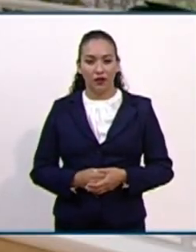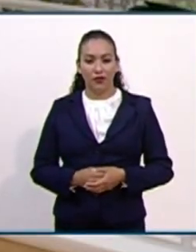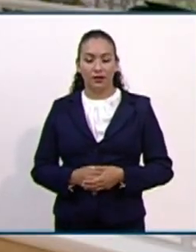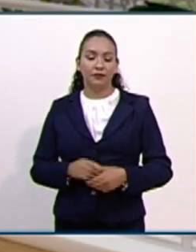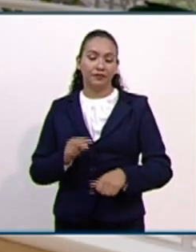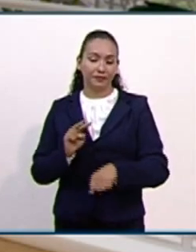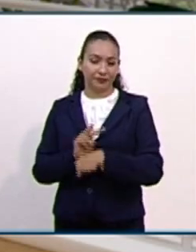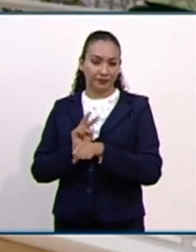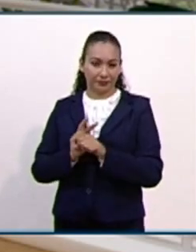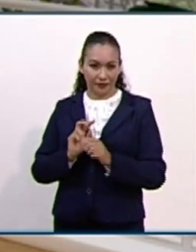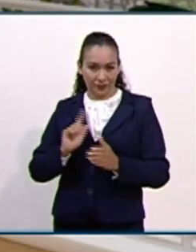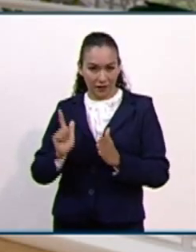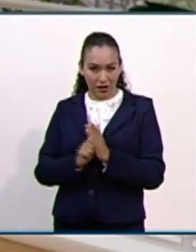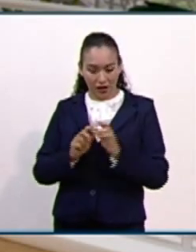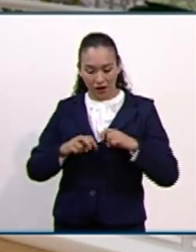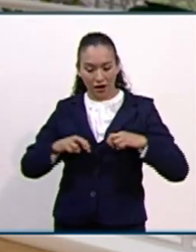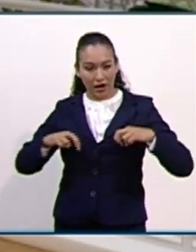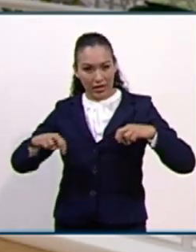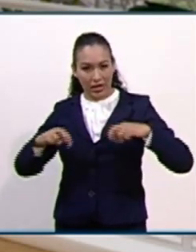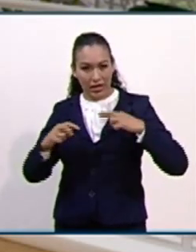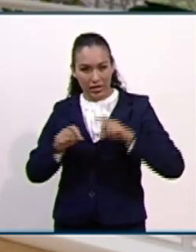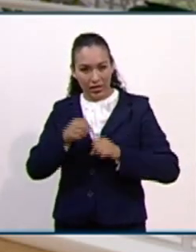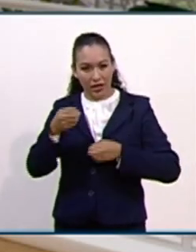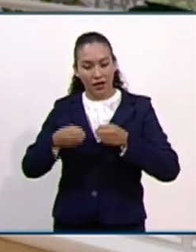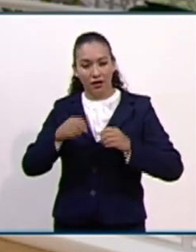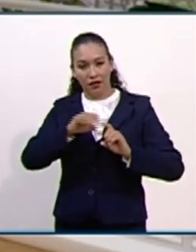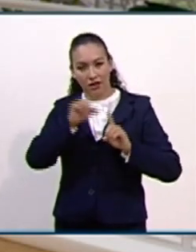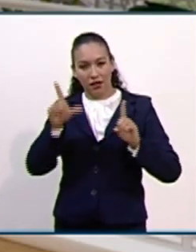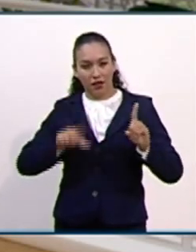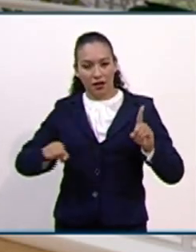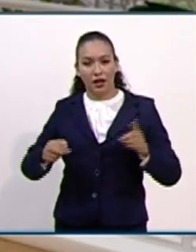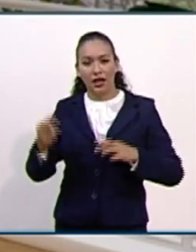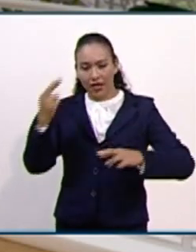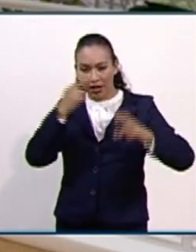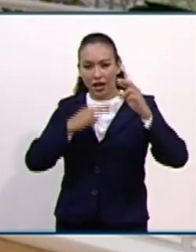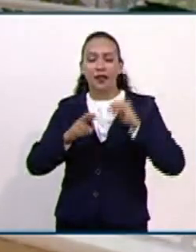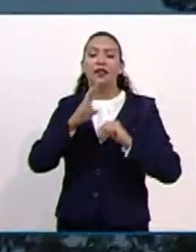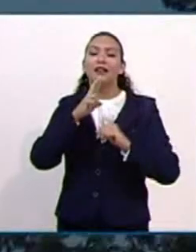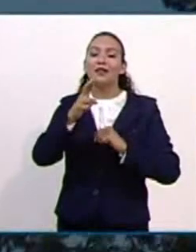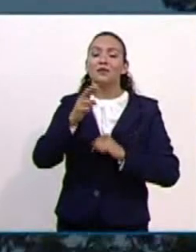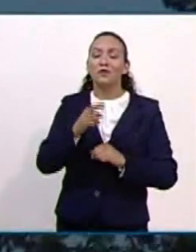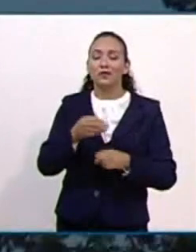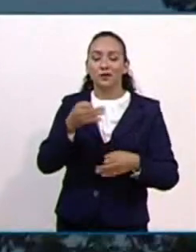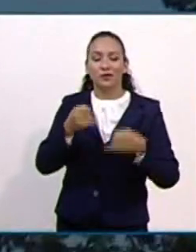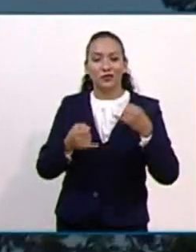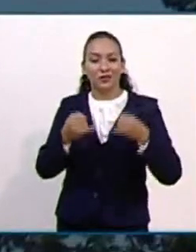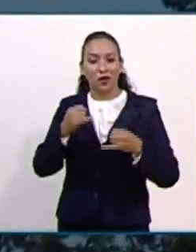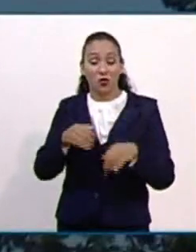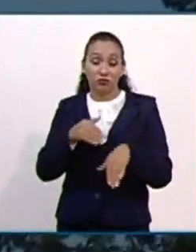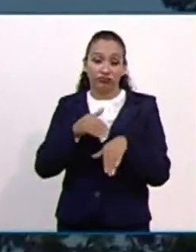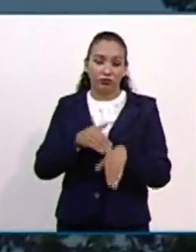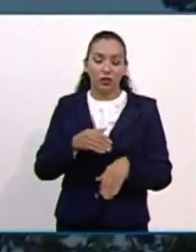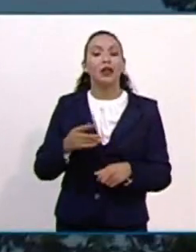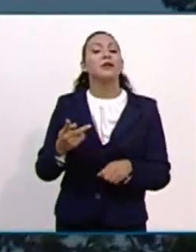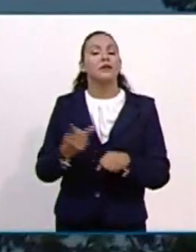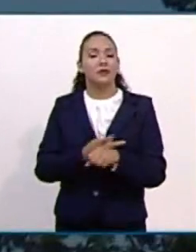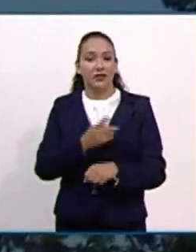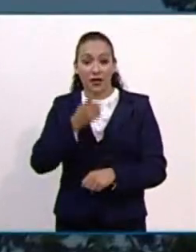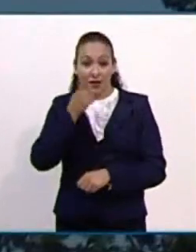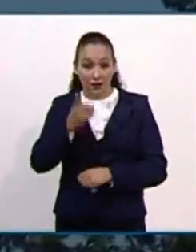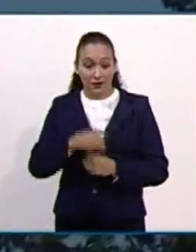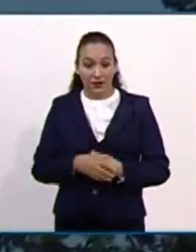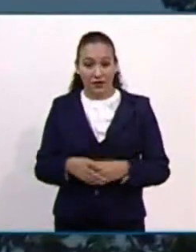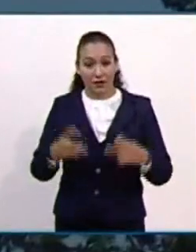Judicatura Federal destacó una jurisprudencia relevante del primer tribunal colegiado, esto en materia penal del Sexto Circuito, en el que establece que